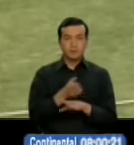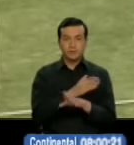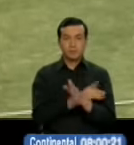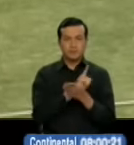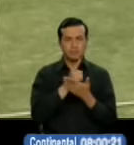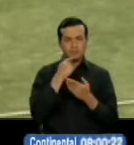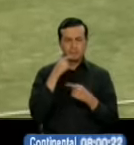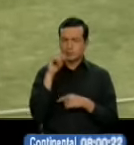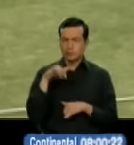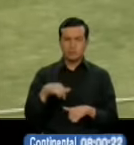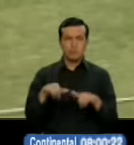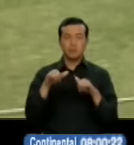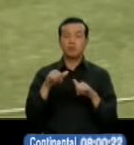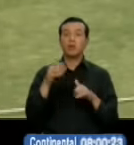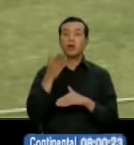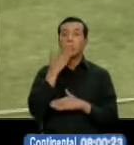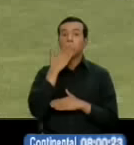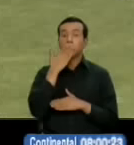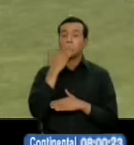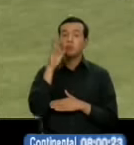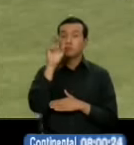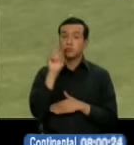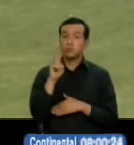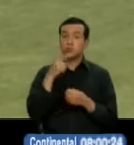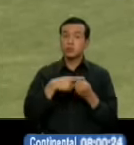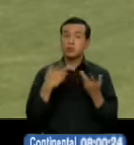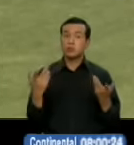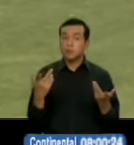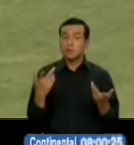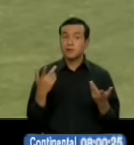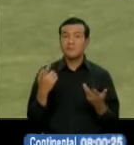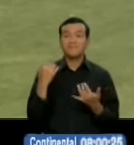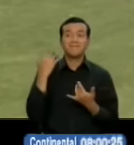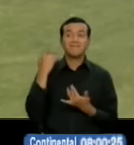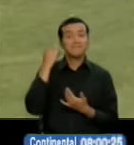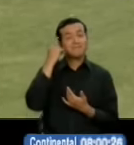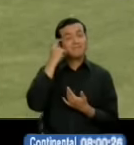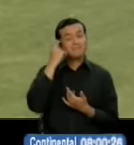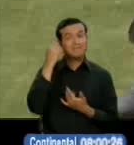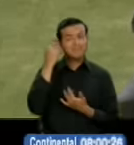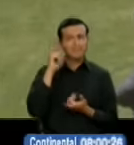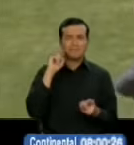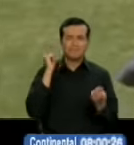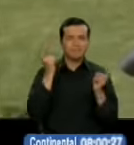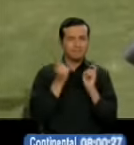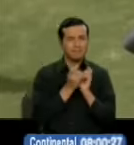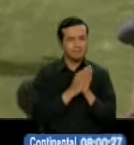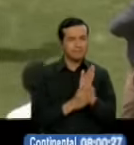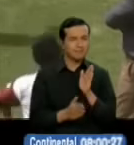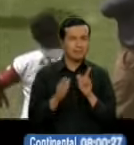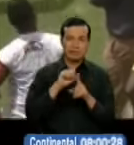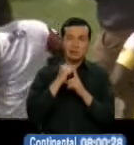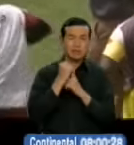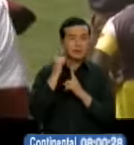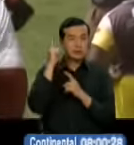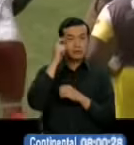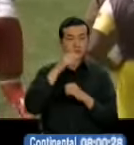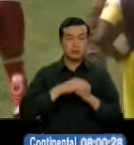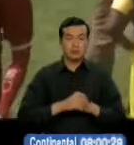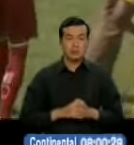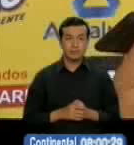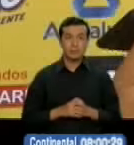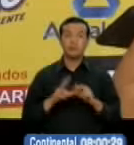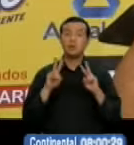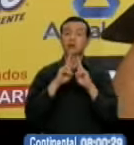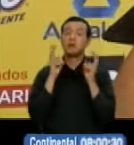semana, el popular equipo del sur de la capital solo tiene que esperar para revertir una situación apremiante. El